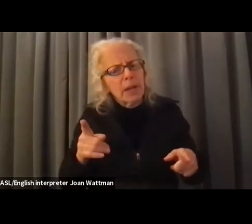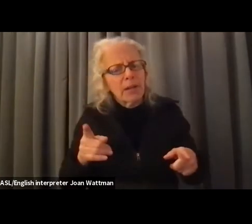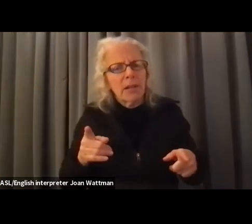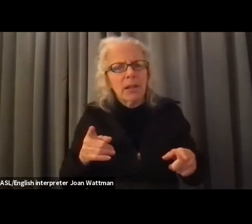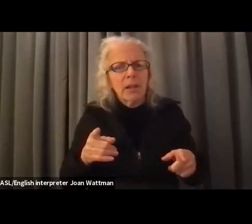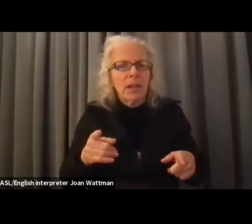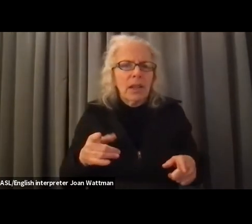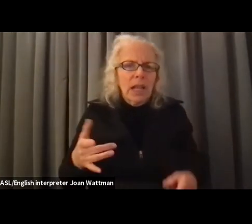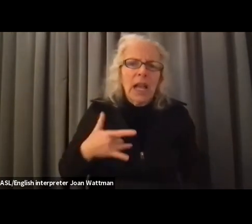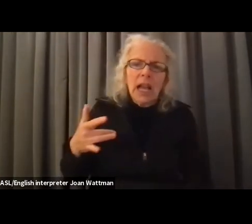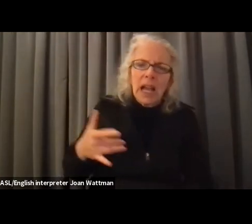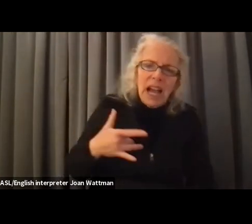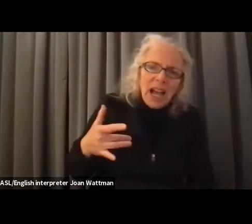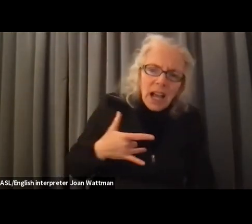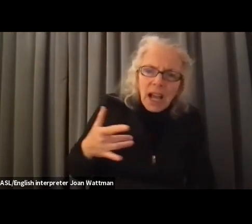entonces